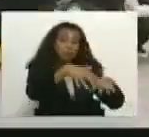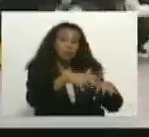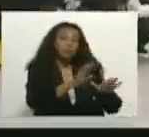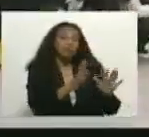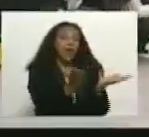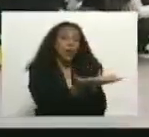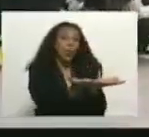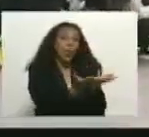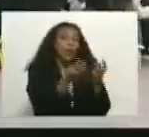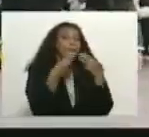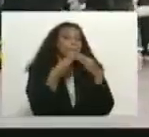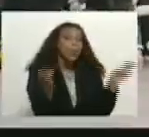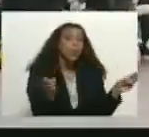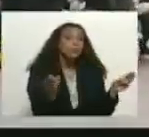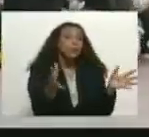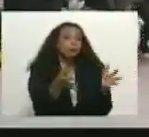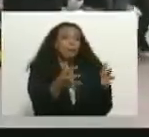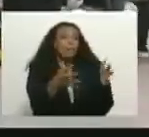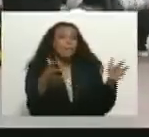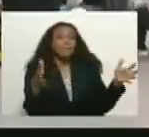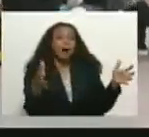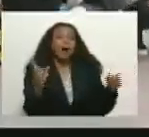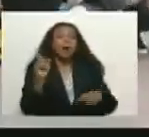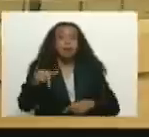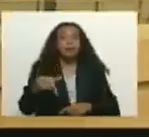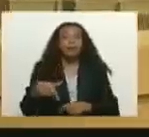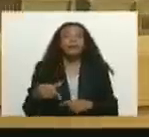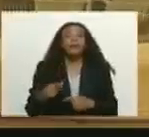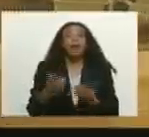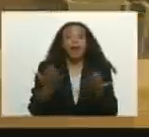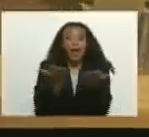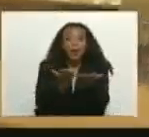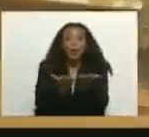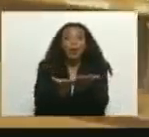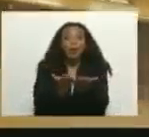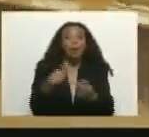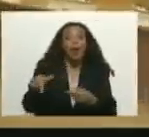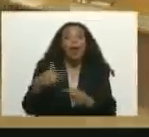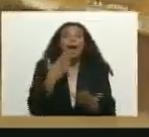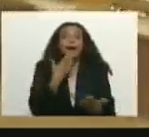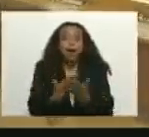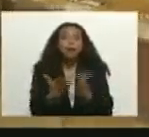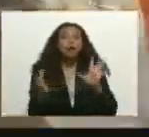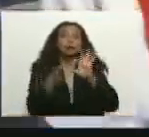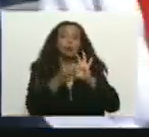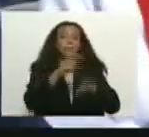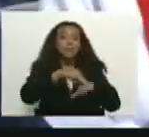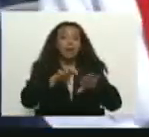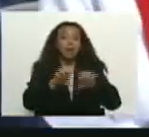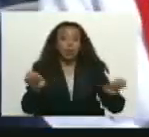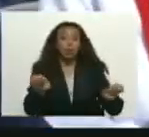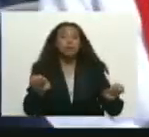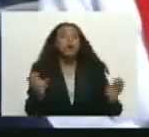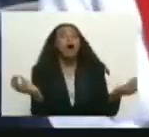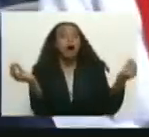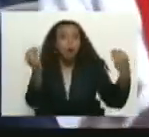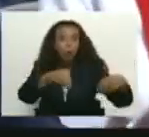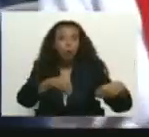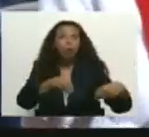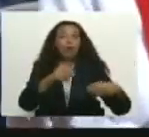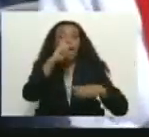muchos años y ha venido el crecimiento exponencial, pero también en las escuelas públicas, gracias a un convenio con el Ministerio de Educación que se tiene desde hace muchos